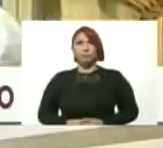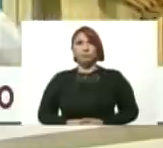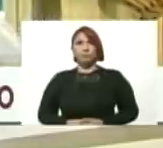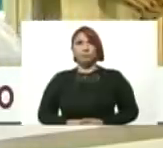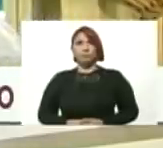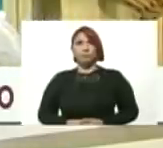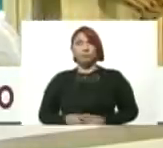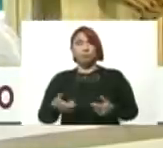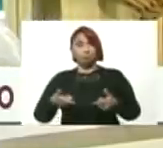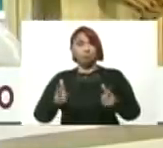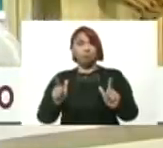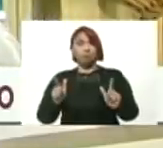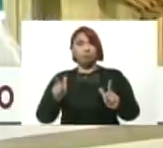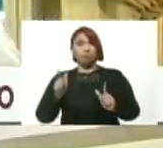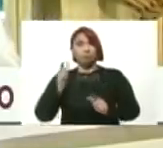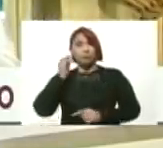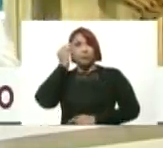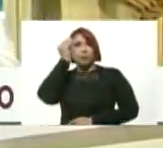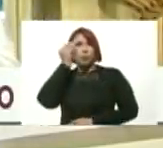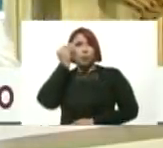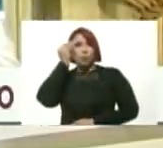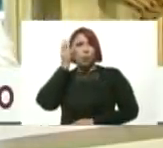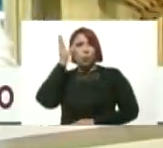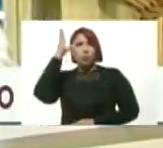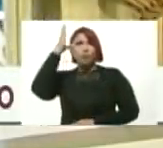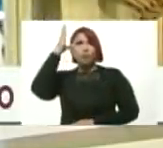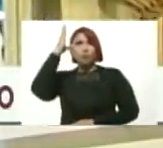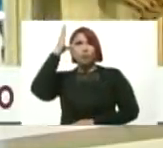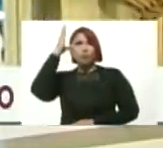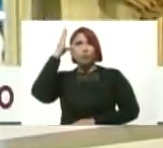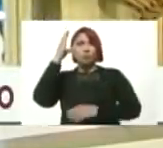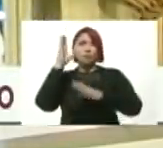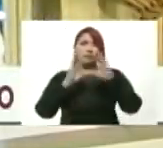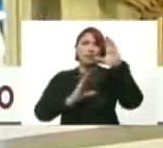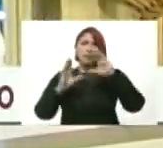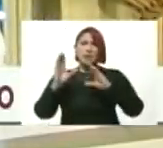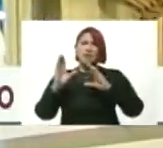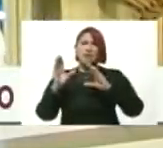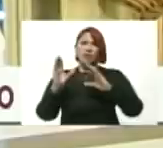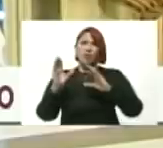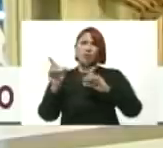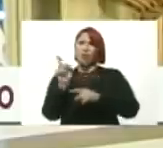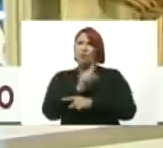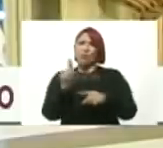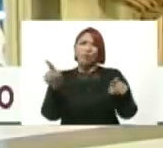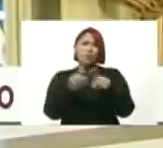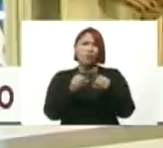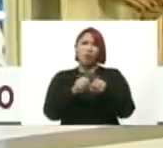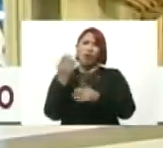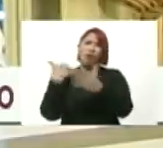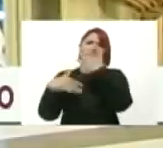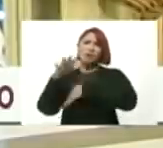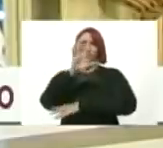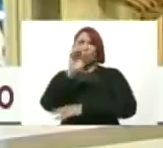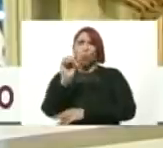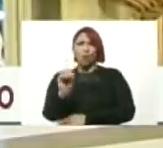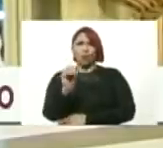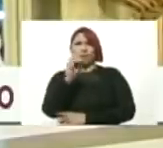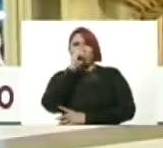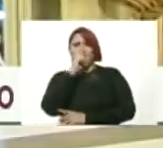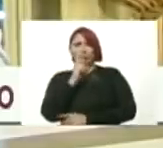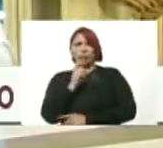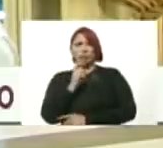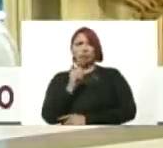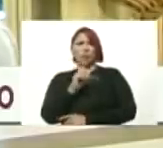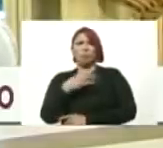permite que el conocimiento científico no sea como hace 50 años vertical inaccesible